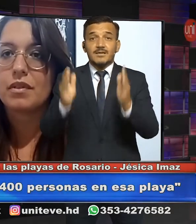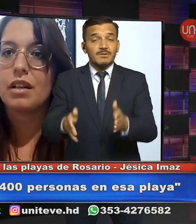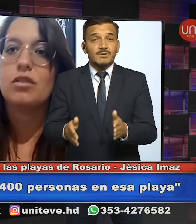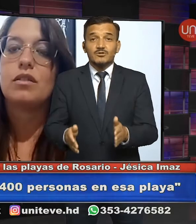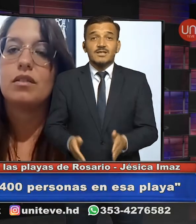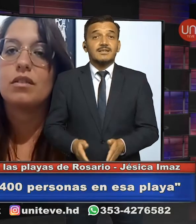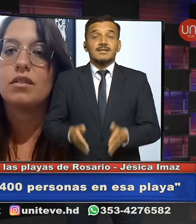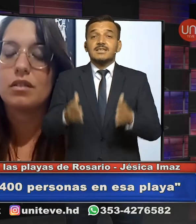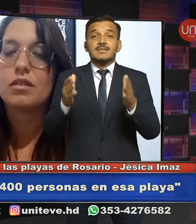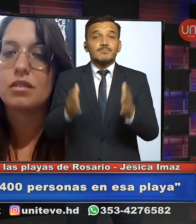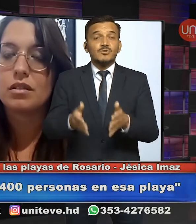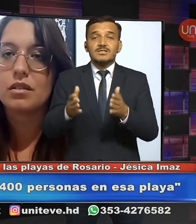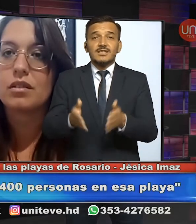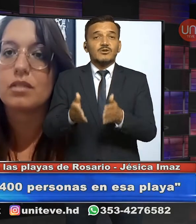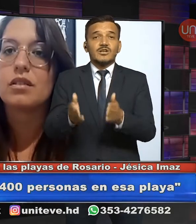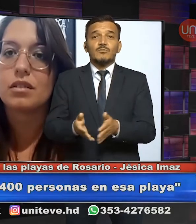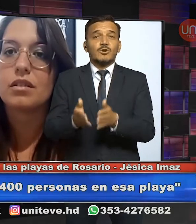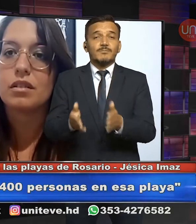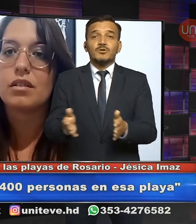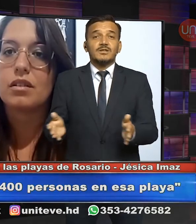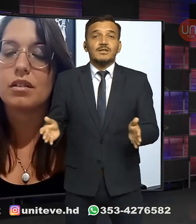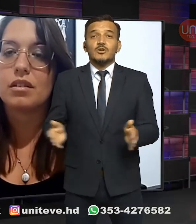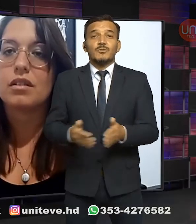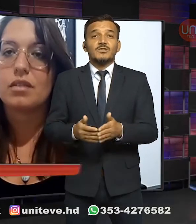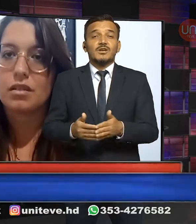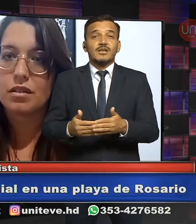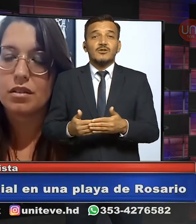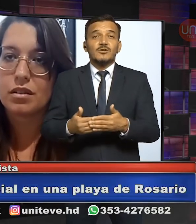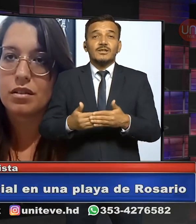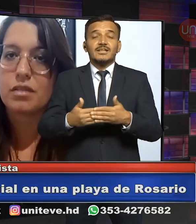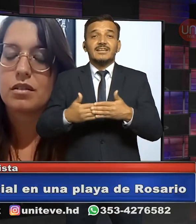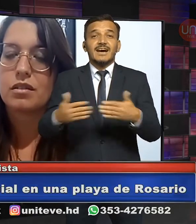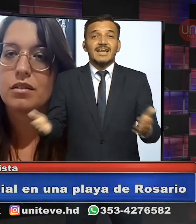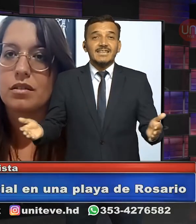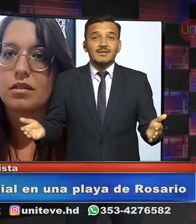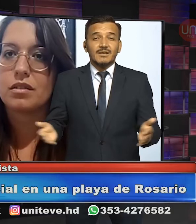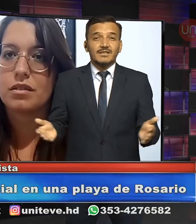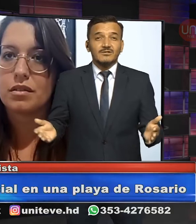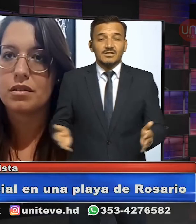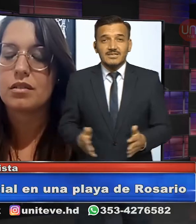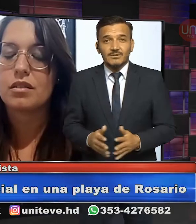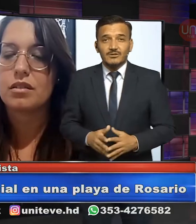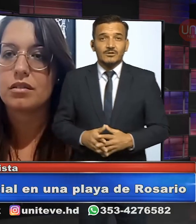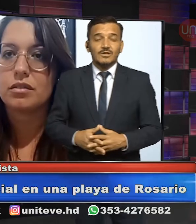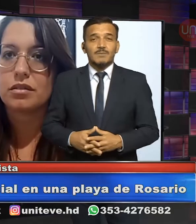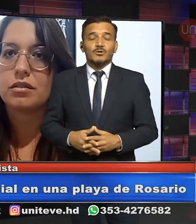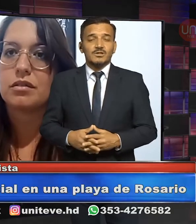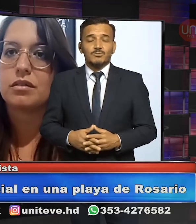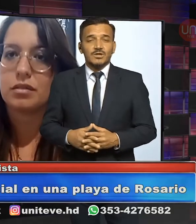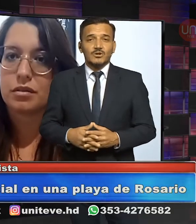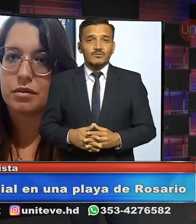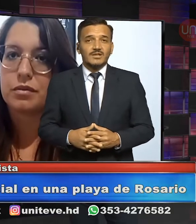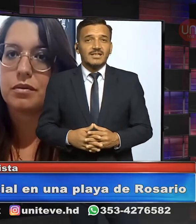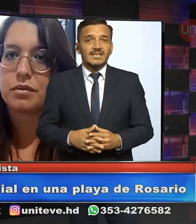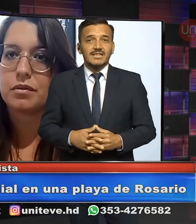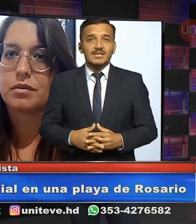6.000 personas y se pudo hacer las cosas como corresponde, no poniendo en riesgo a nadie, manteniendo el distanciamiento y pudiendo